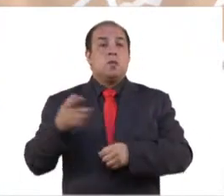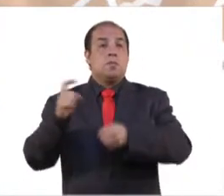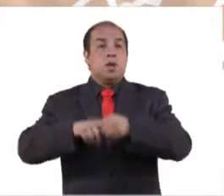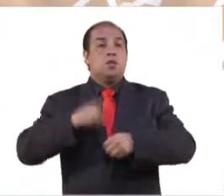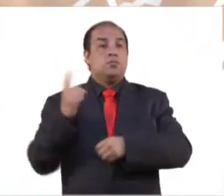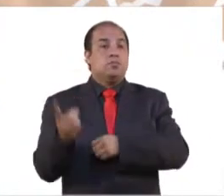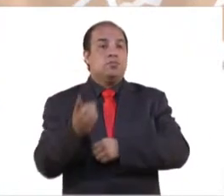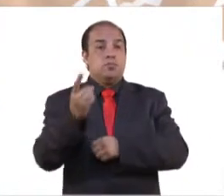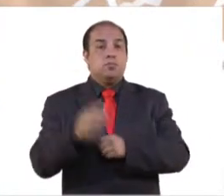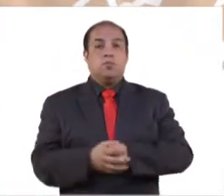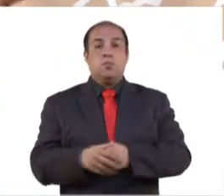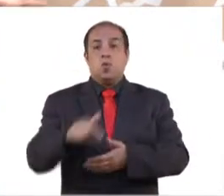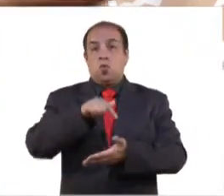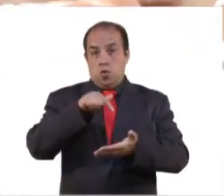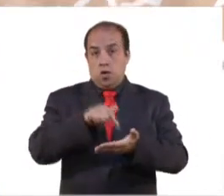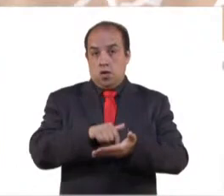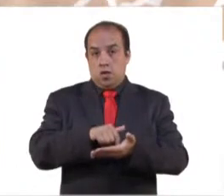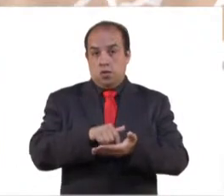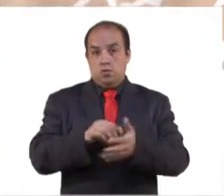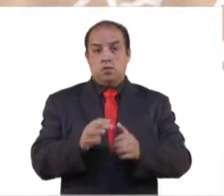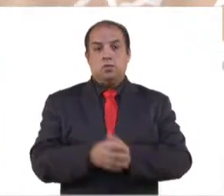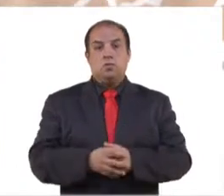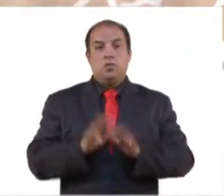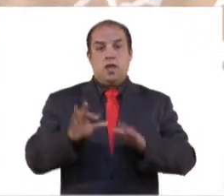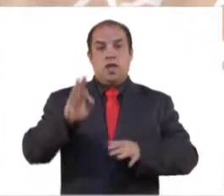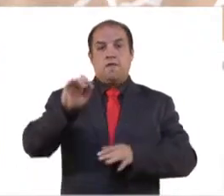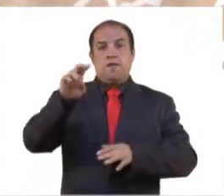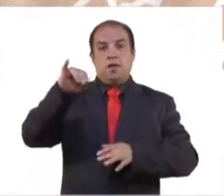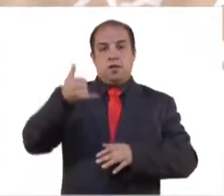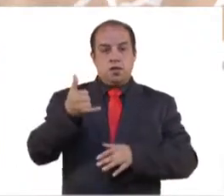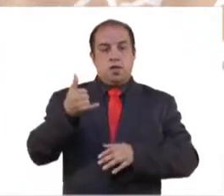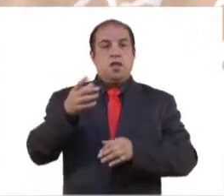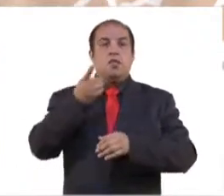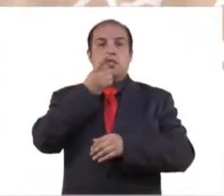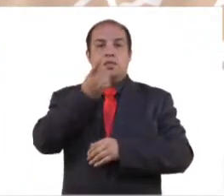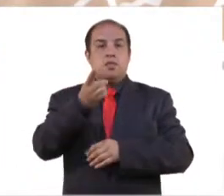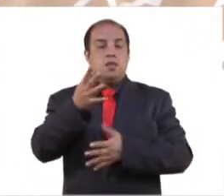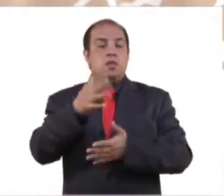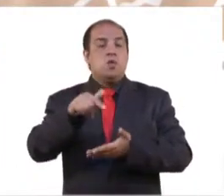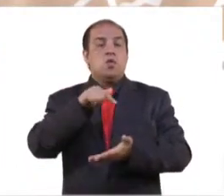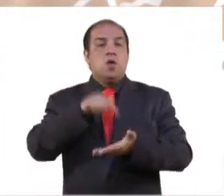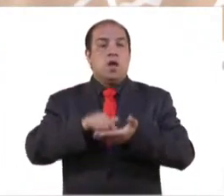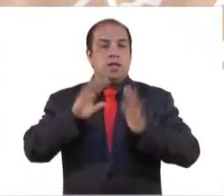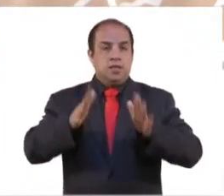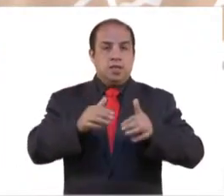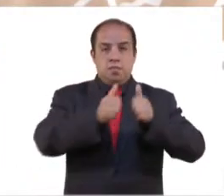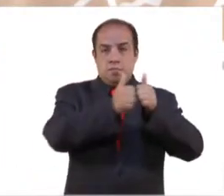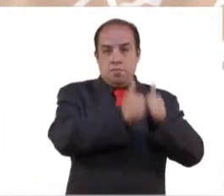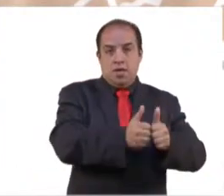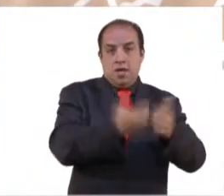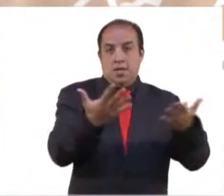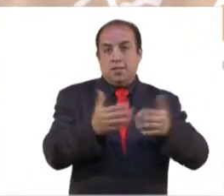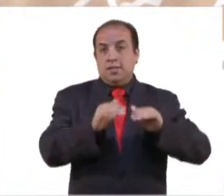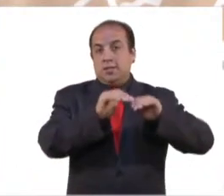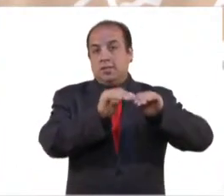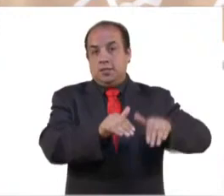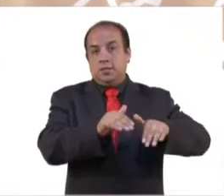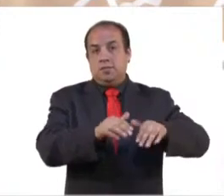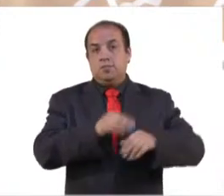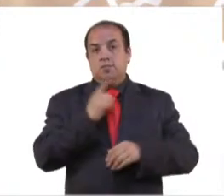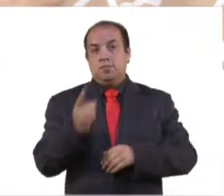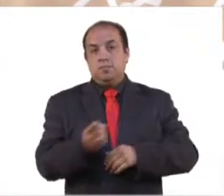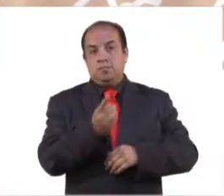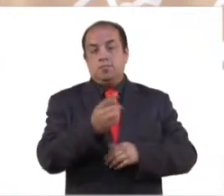Entonces, los módulos ya, por eso Fanny habla de algunos módulos que ya son permanentes, donde hacemos el registro